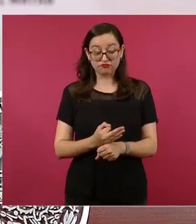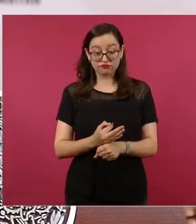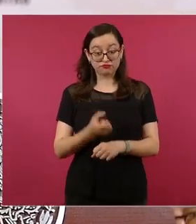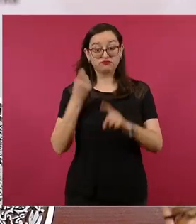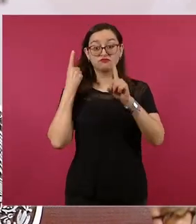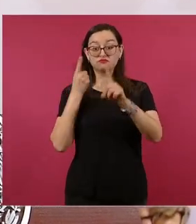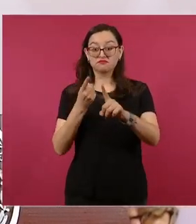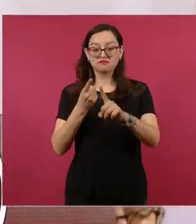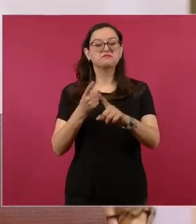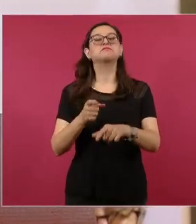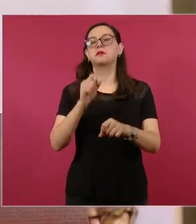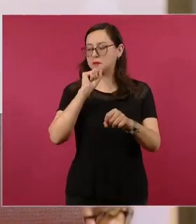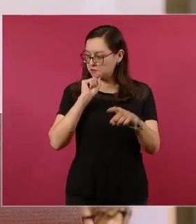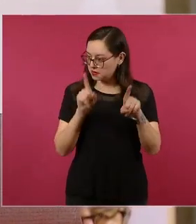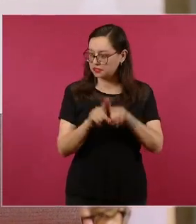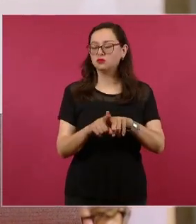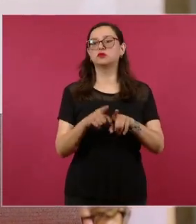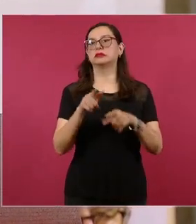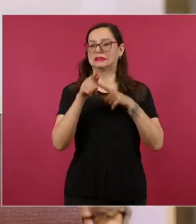principal? Seguir